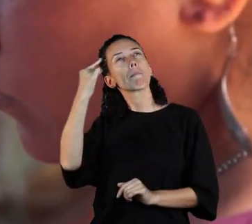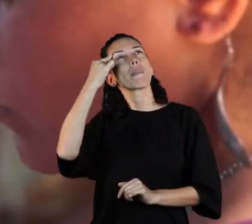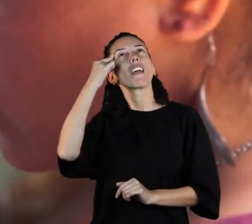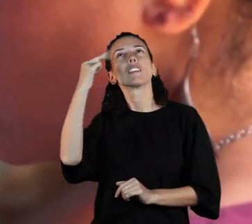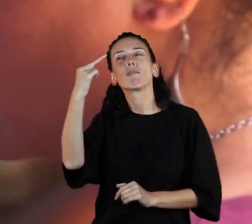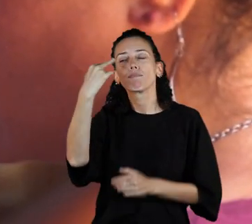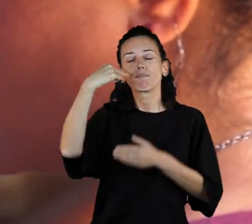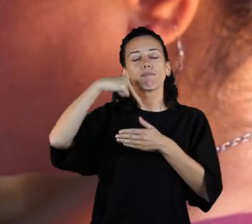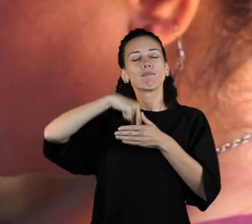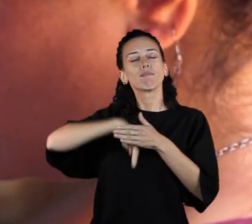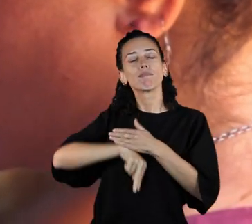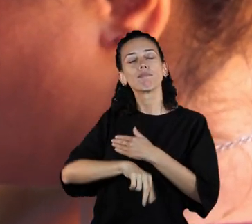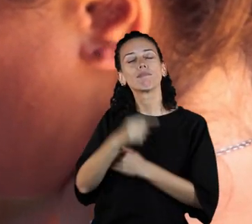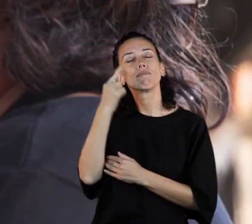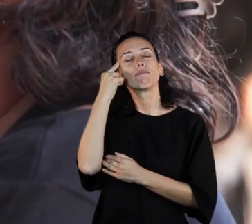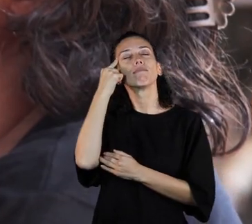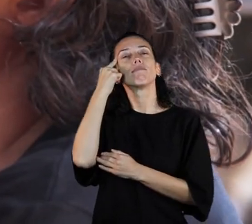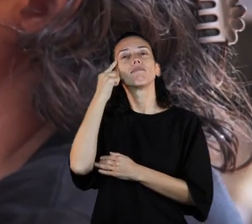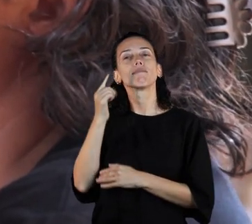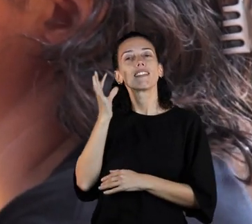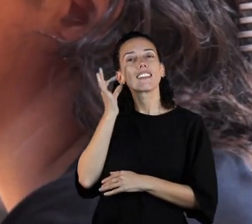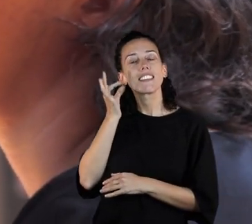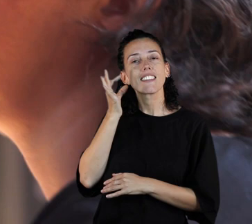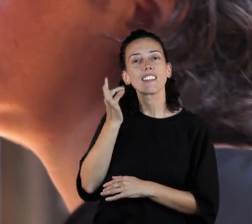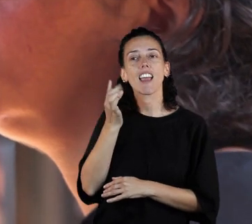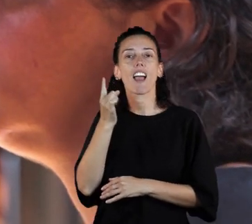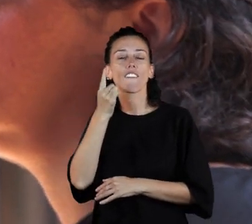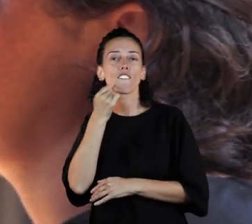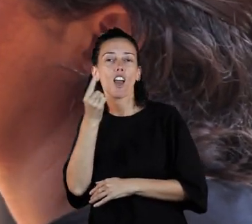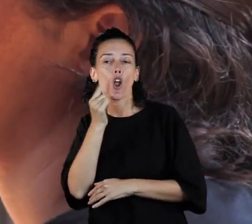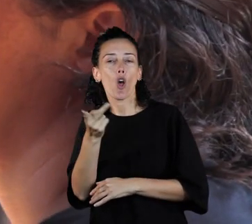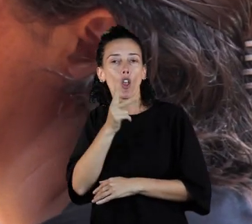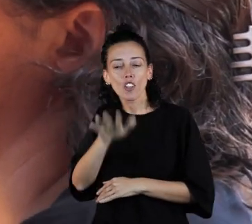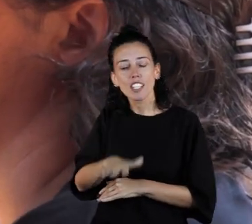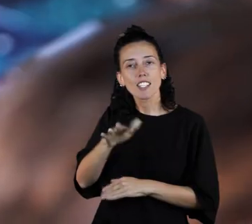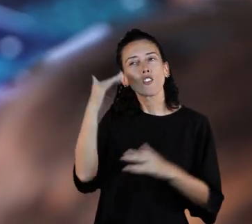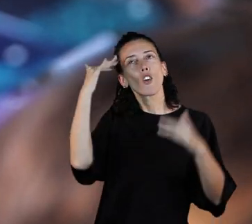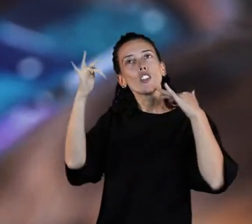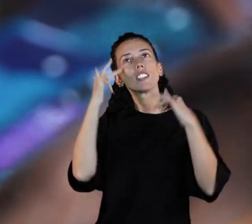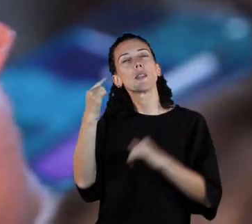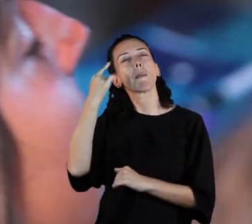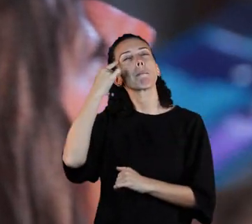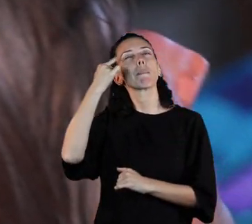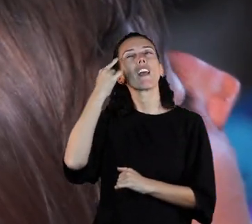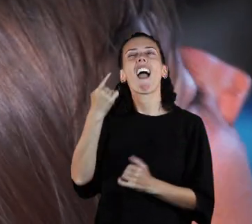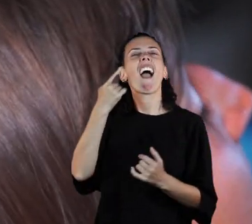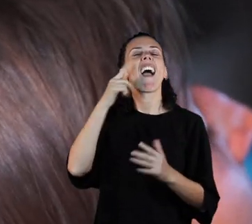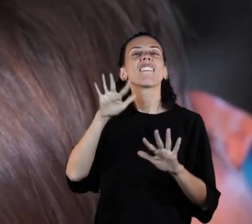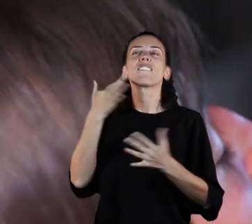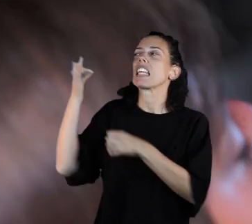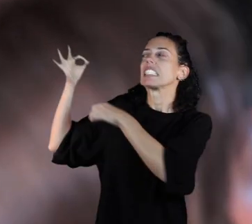eso, ¿no? Niñas, adolescente, niño, adolescente. Y trato de recordarme qué